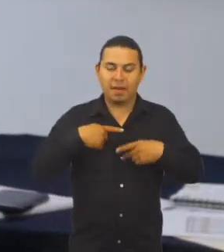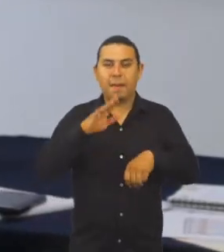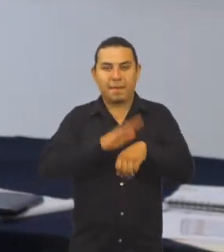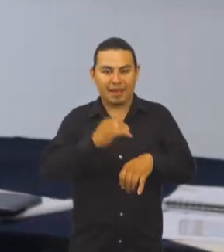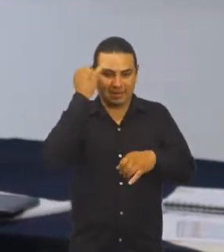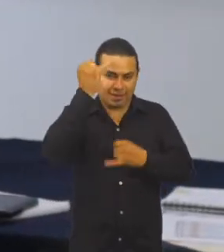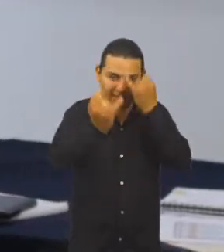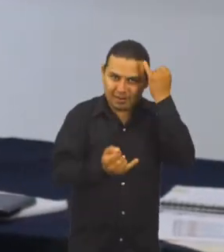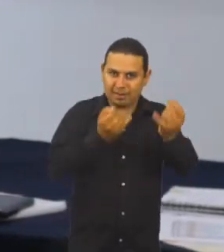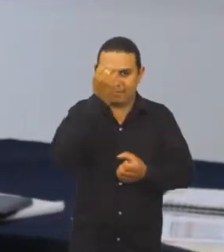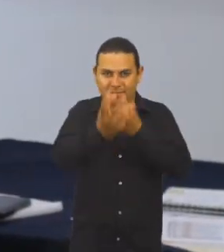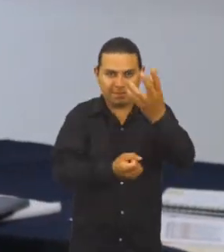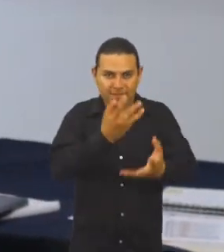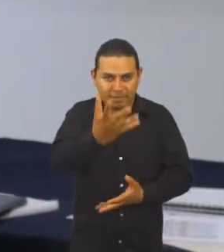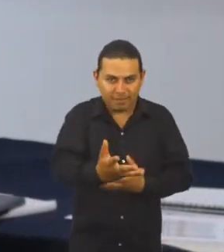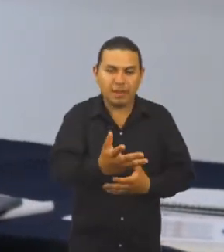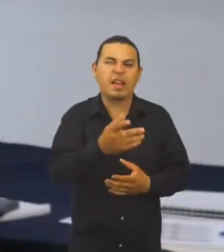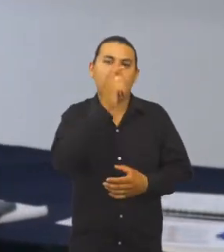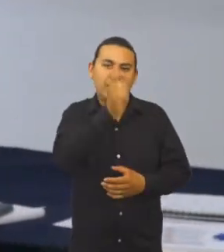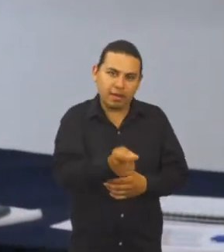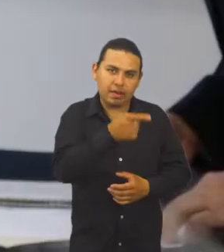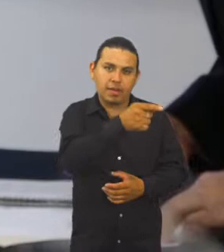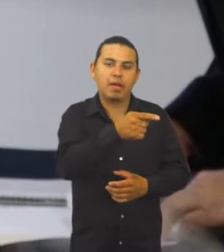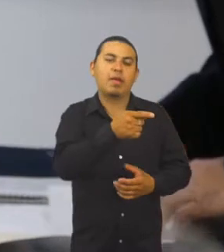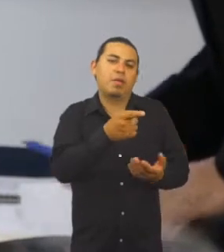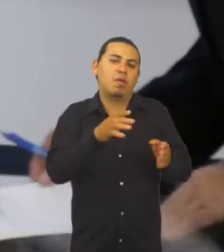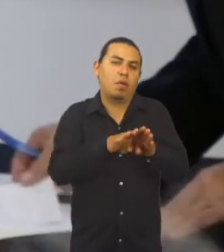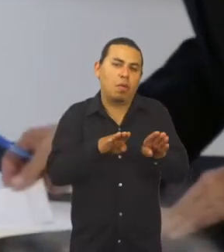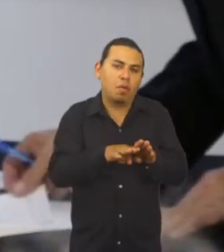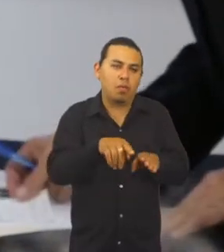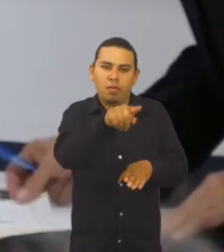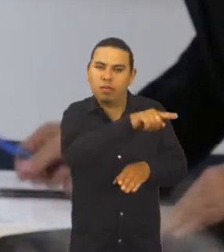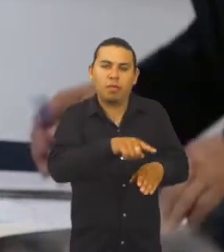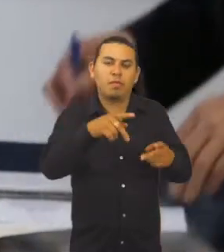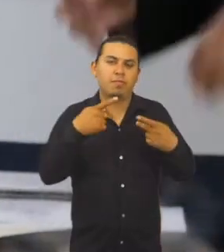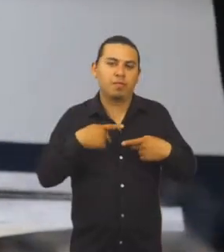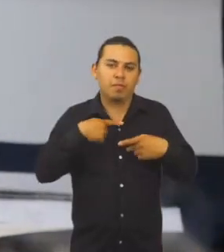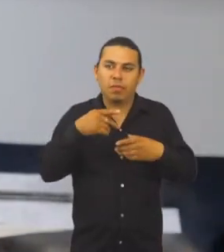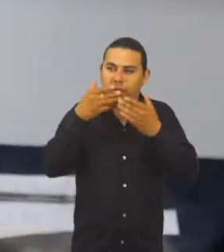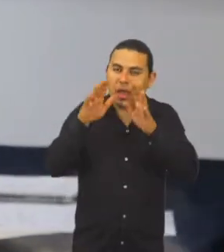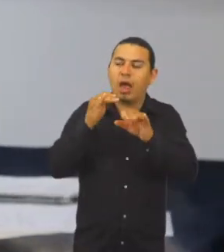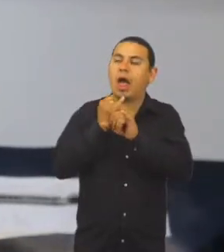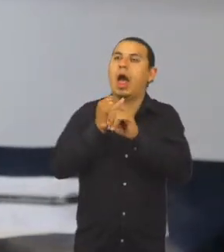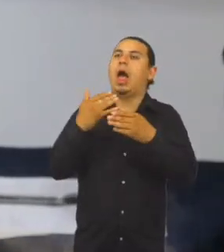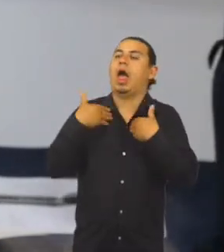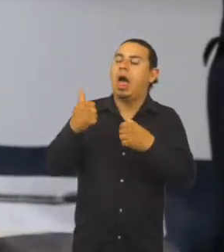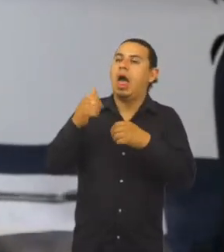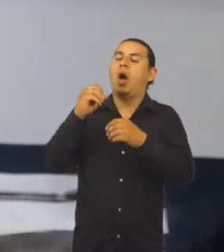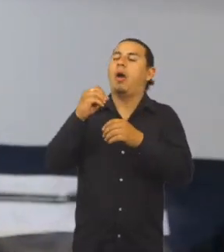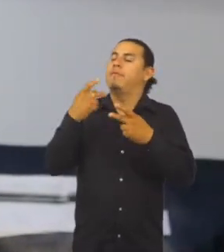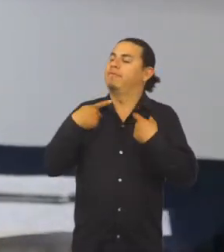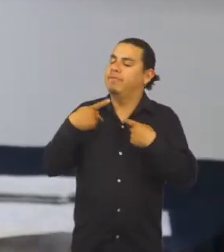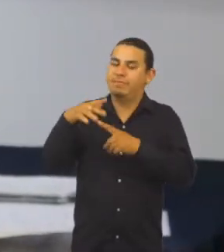en los dos ámbitos universitarios. Y la otra tiene que ver en la relación de los beneficios que pueden generarse hacia